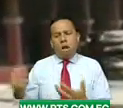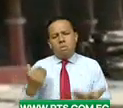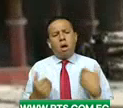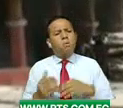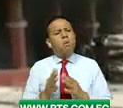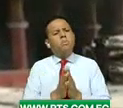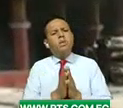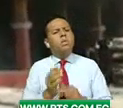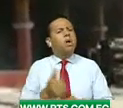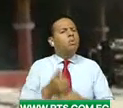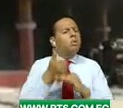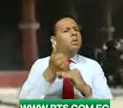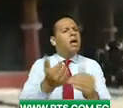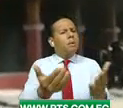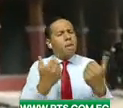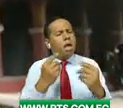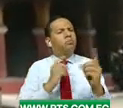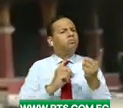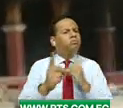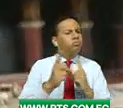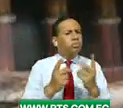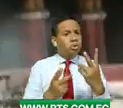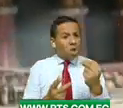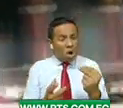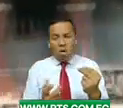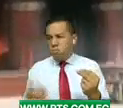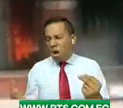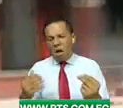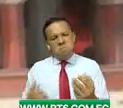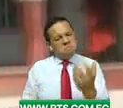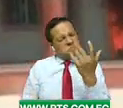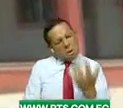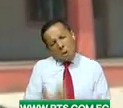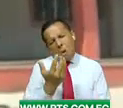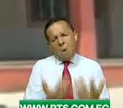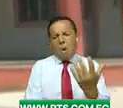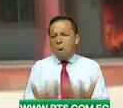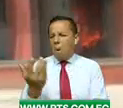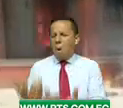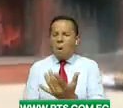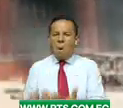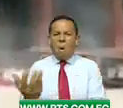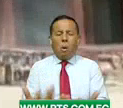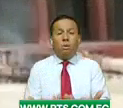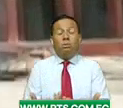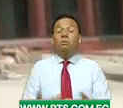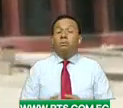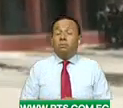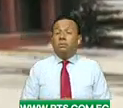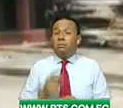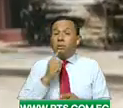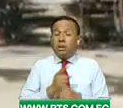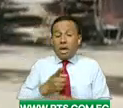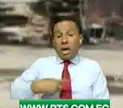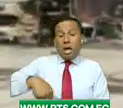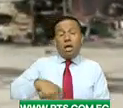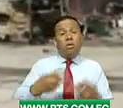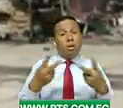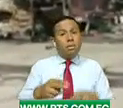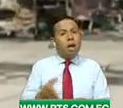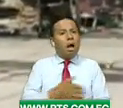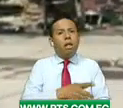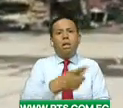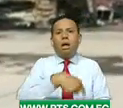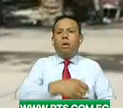recibidos, decidieron prender fuego al edificio. La manifestación también era en protesta por haber recibido un cheque por parte